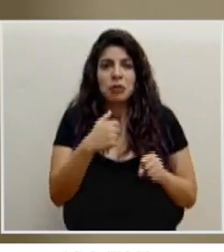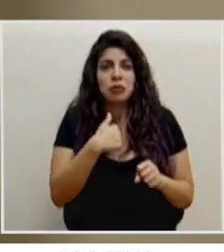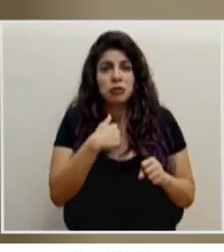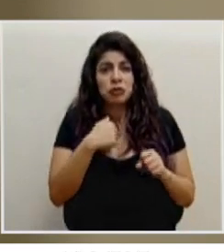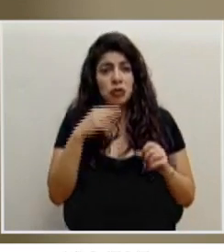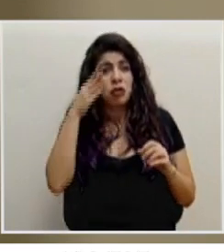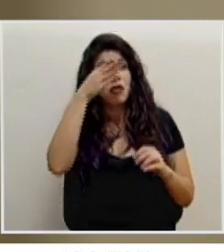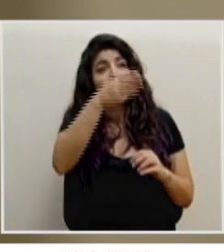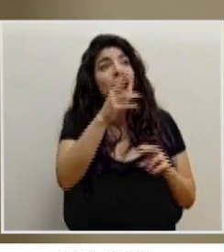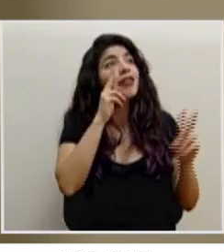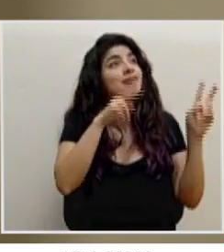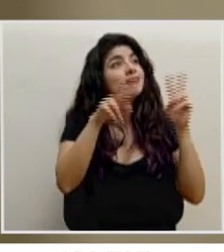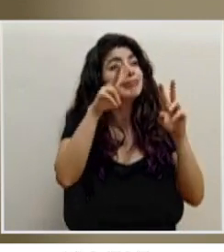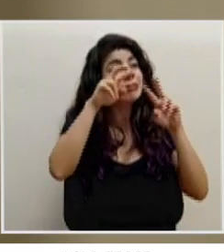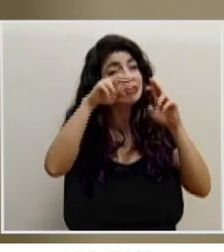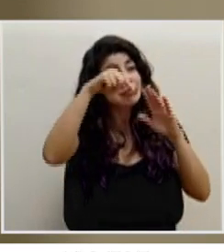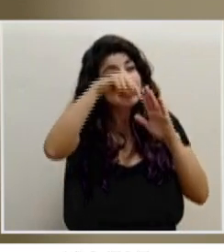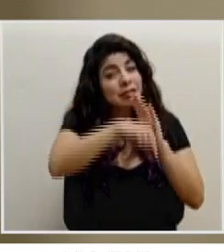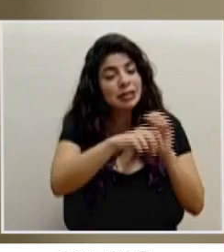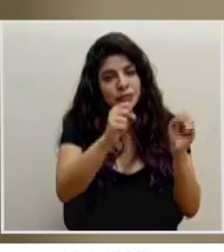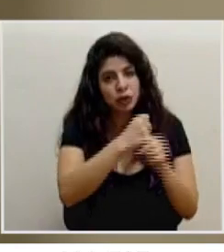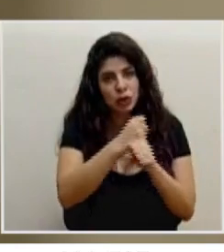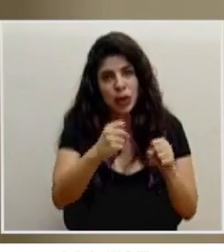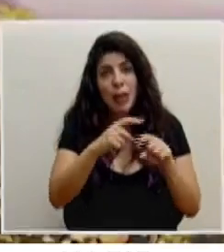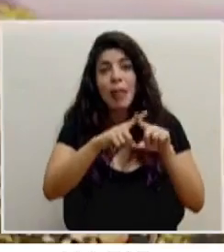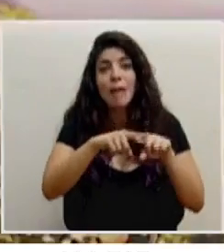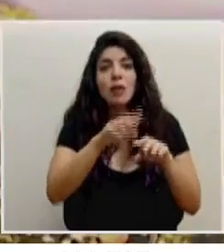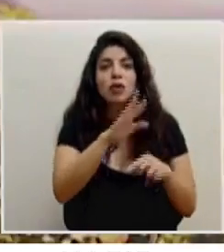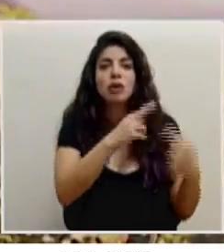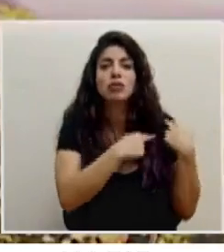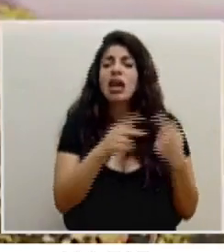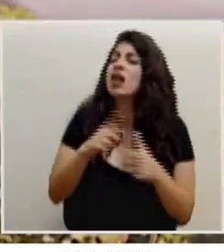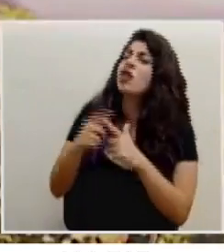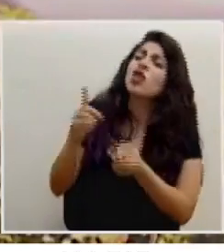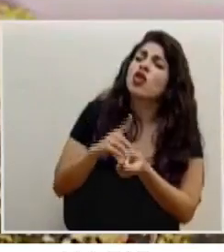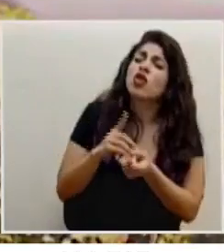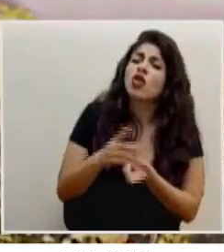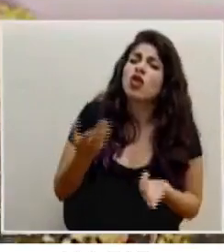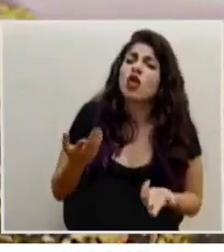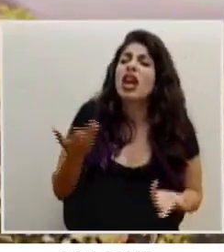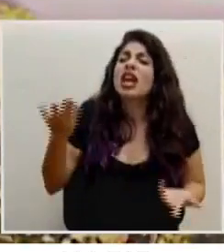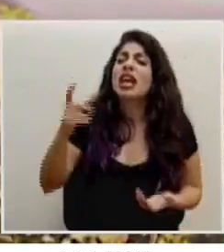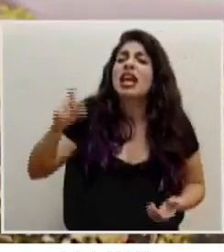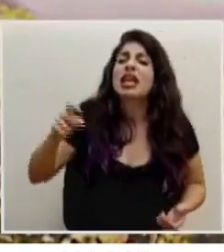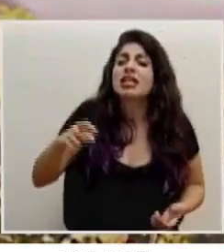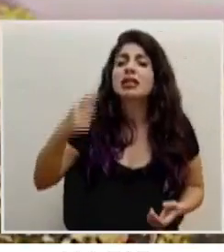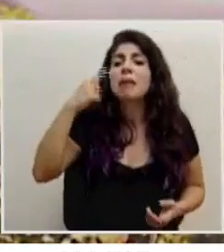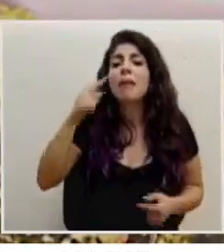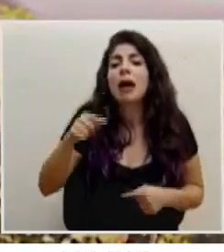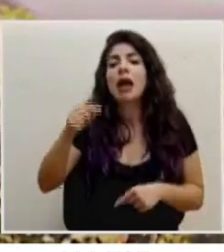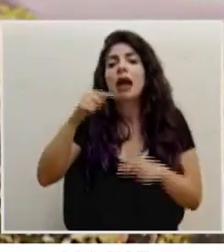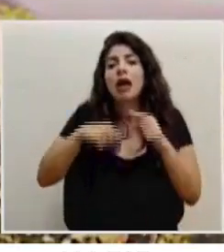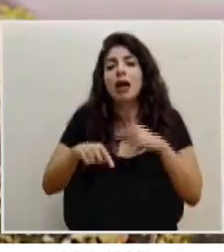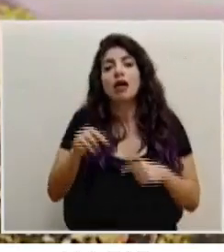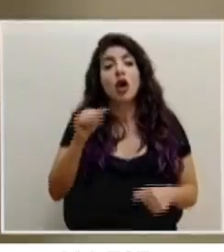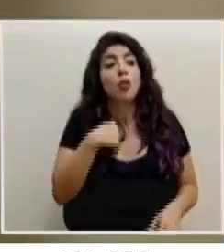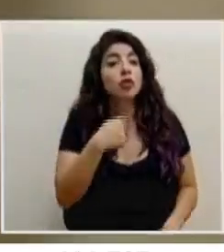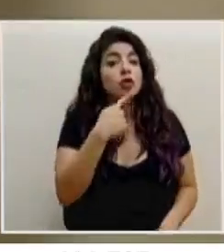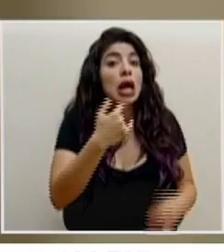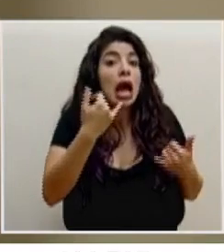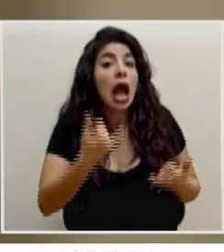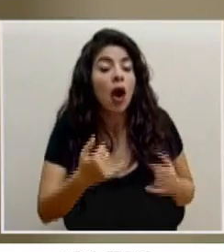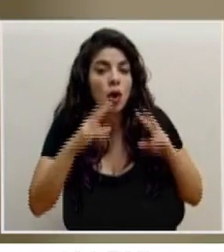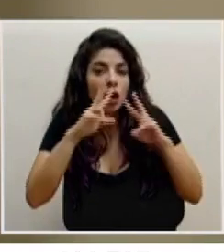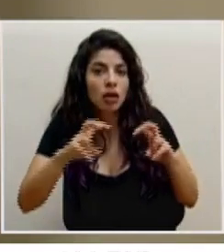todo lo que está ocurriendo, pero sí pasa mucho también por esa responsabilidad. ¿Qué tiene que pasar entonces, doctor, para que ya se vuelvan atrás? Como yo le indico, estamos en un